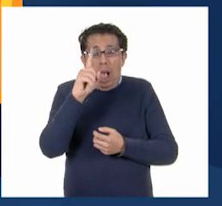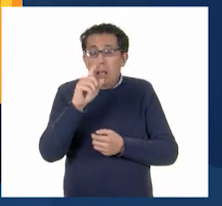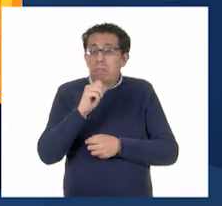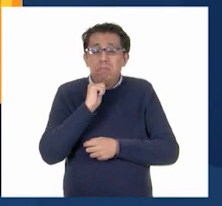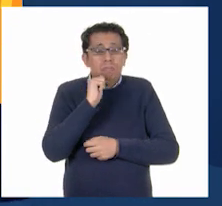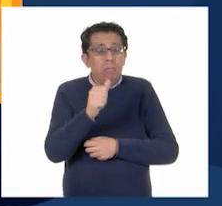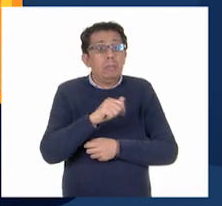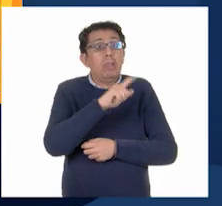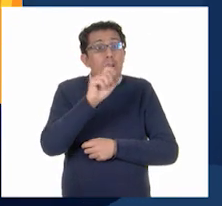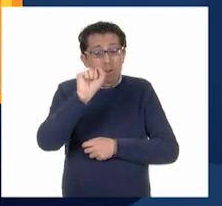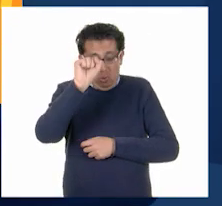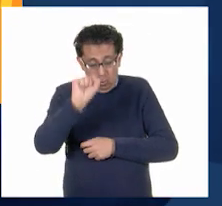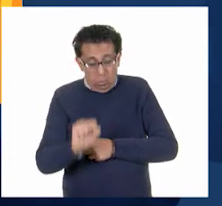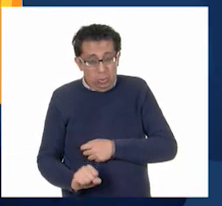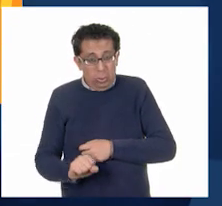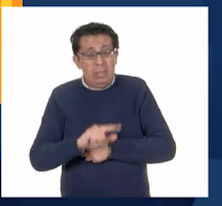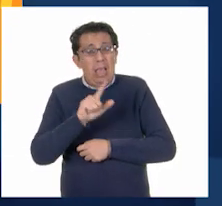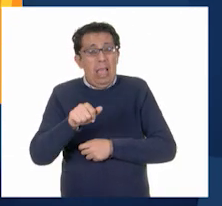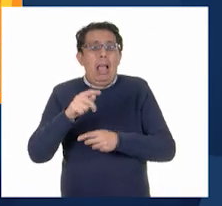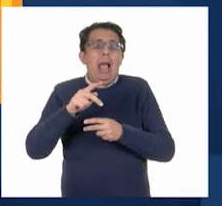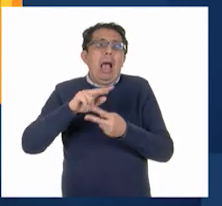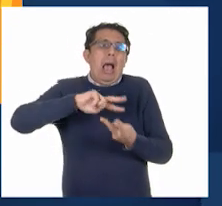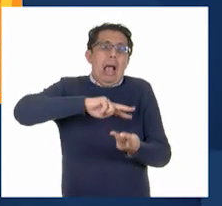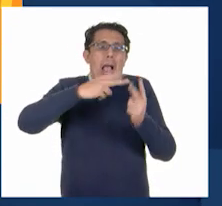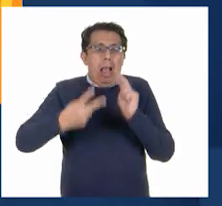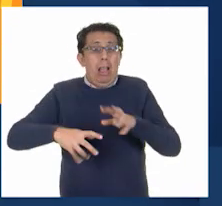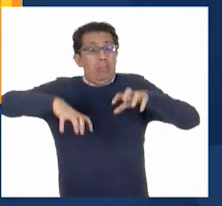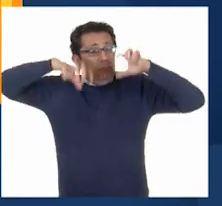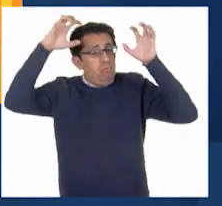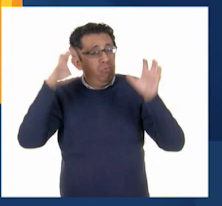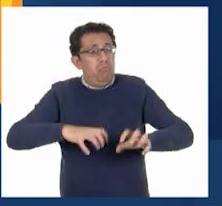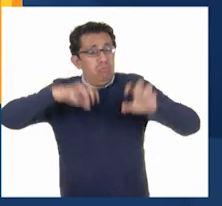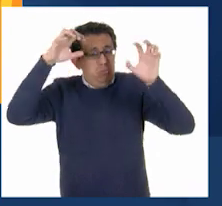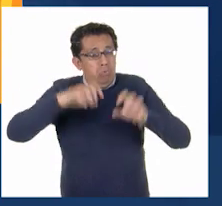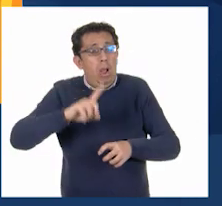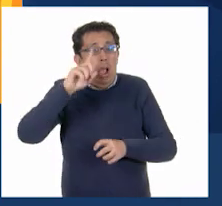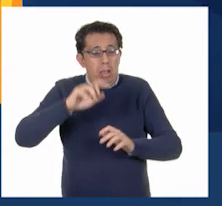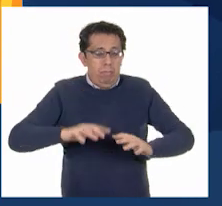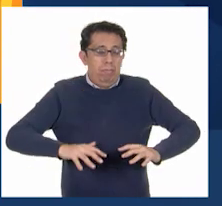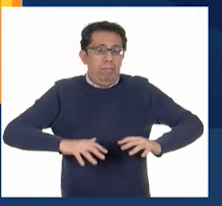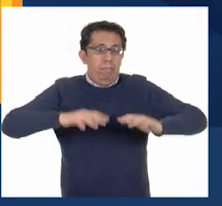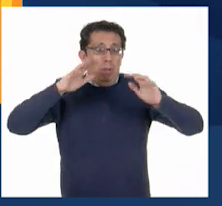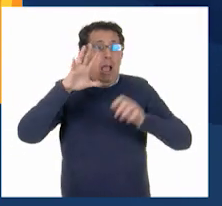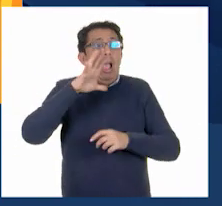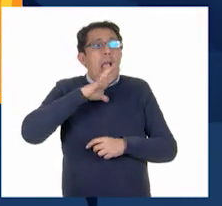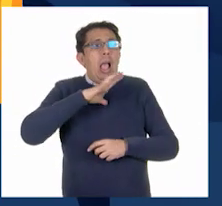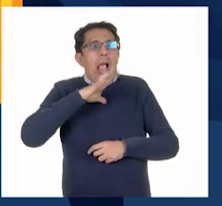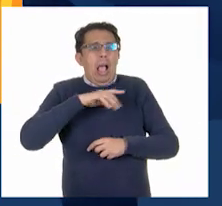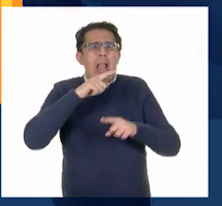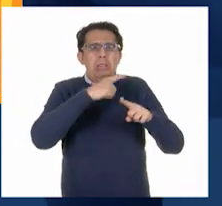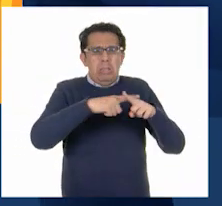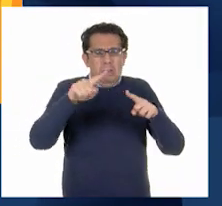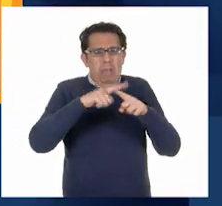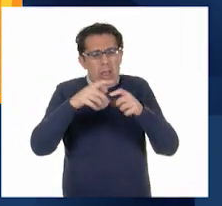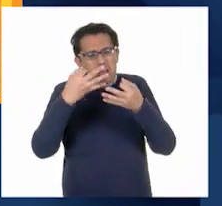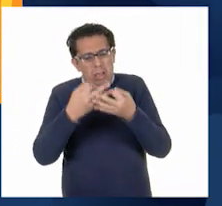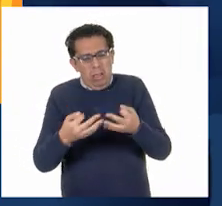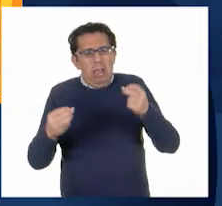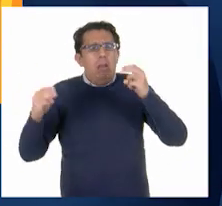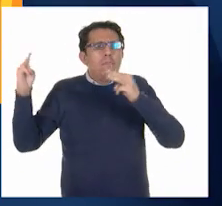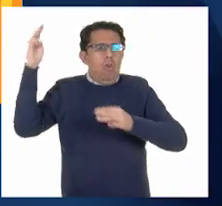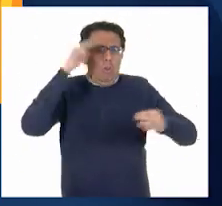lluvias torrenciales pueden ocasionar deslaves e inundaciones. Posee muy diversos relieves con diferentes climas.